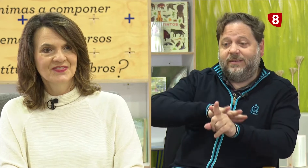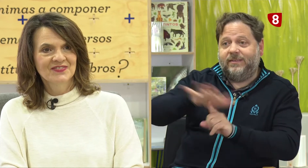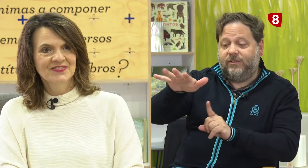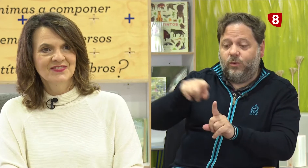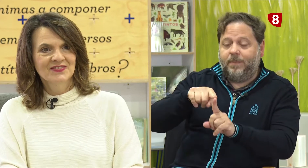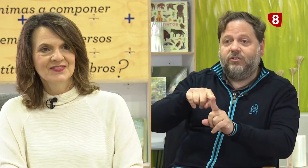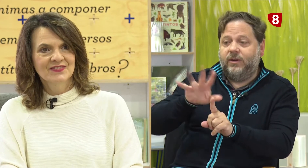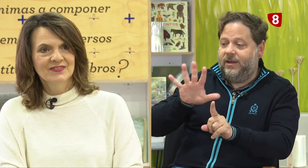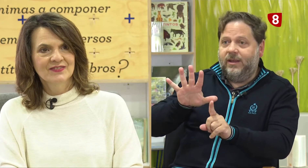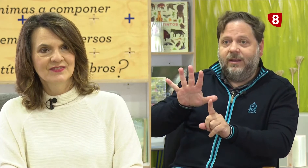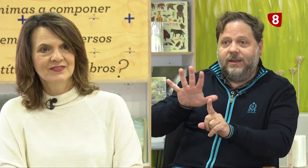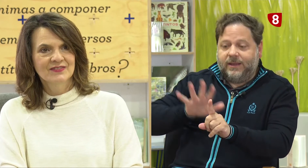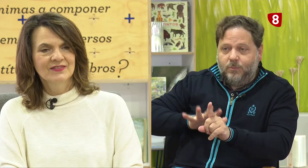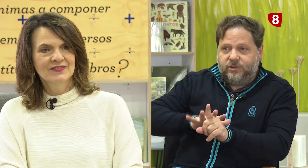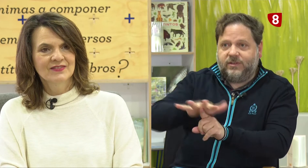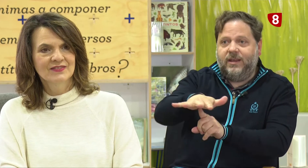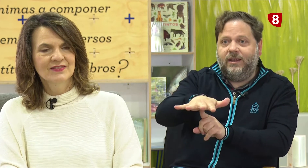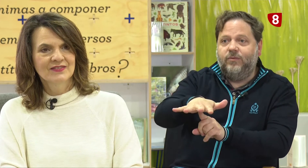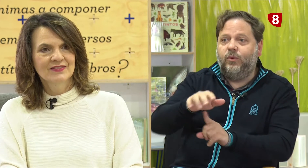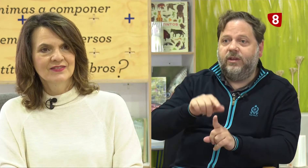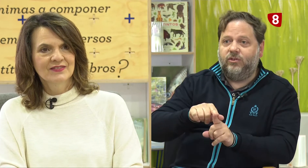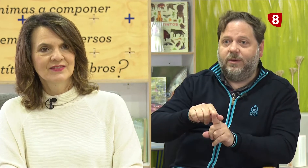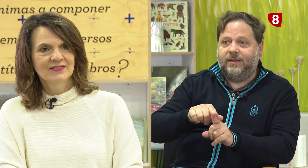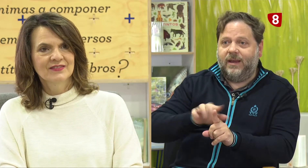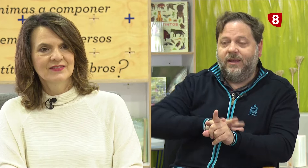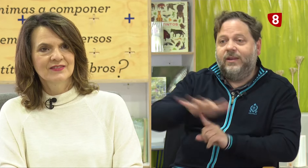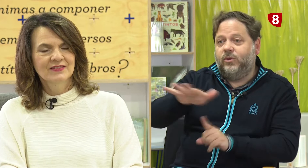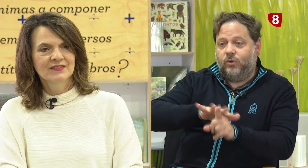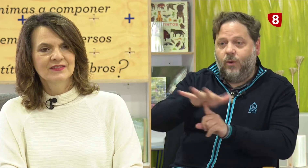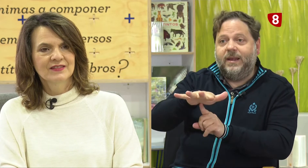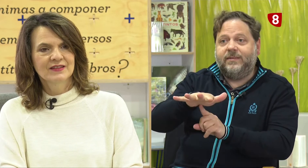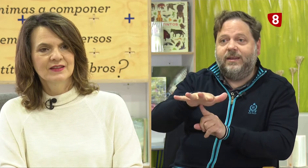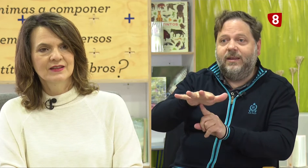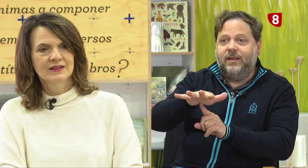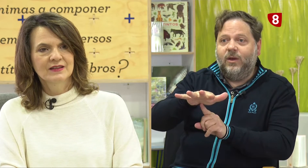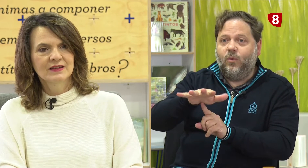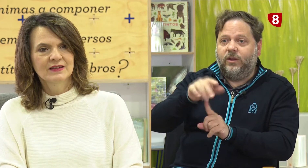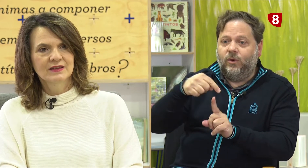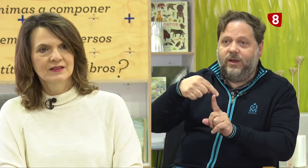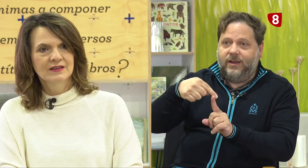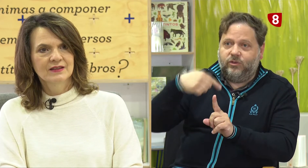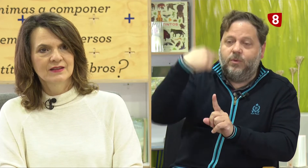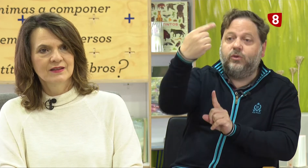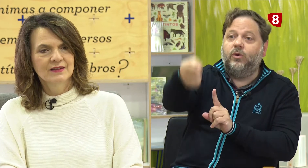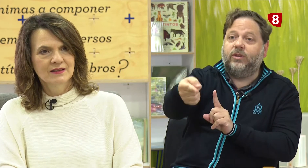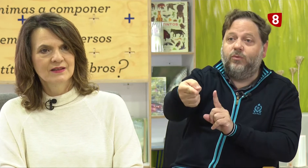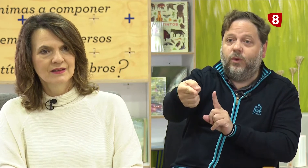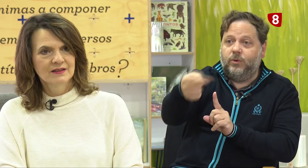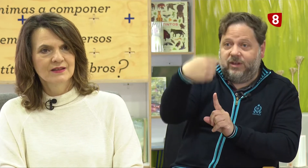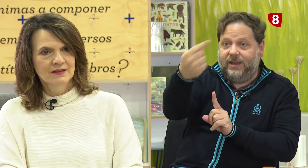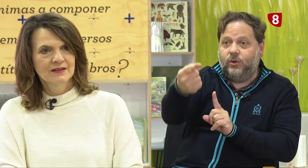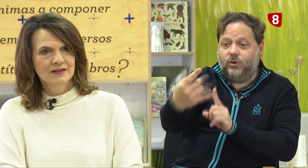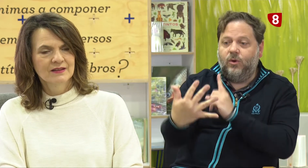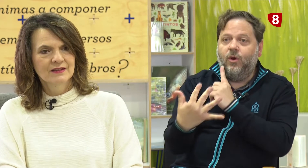normalmente es este, es una persona y aquí hay muchas que influyen sobre ella. Entonces, o bien así, cuando somos nosotros los que